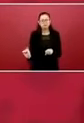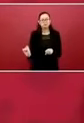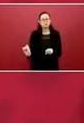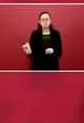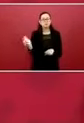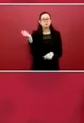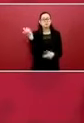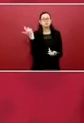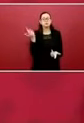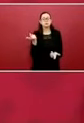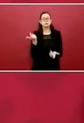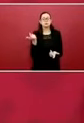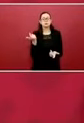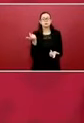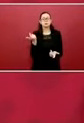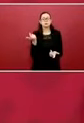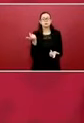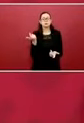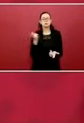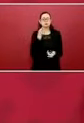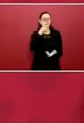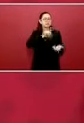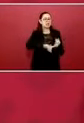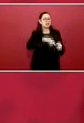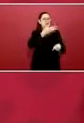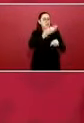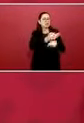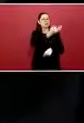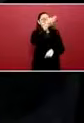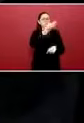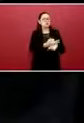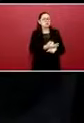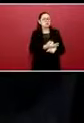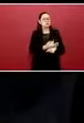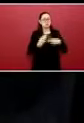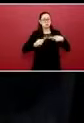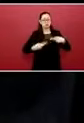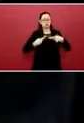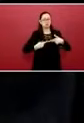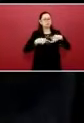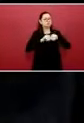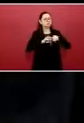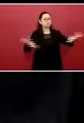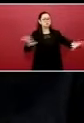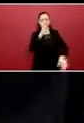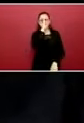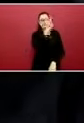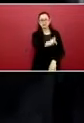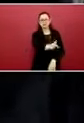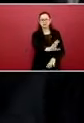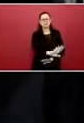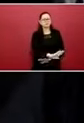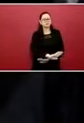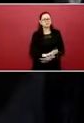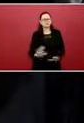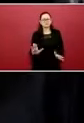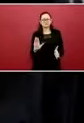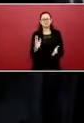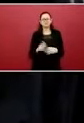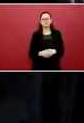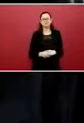de la tesorería al beneficiario. Entonces, si